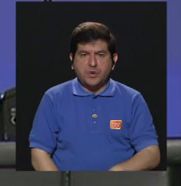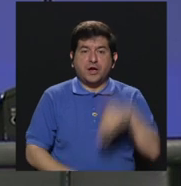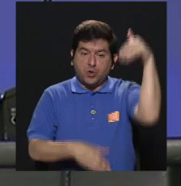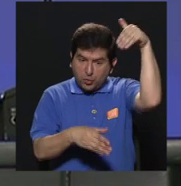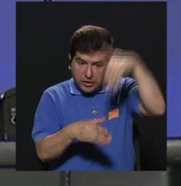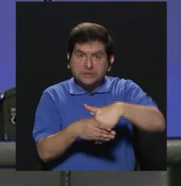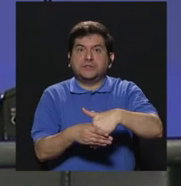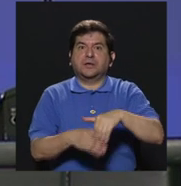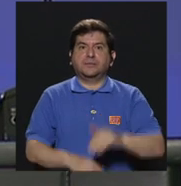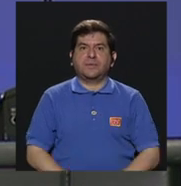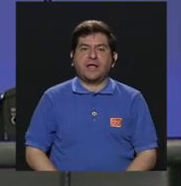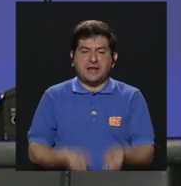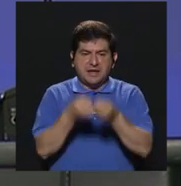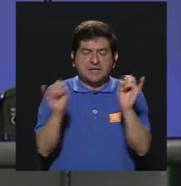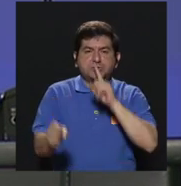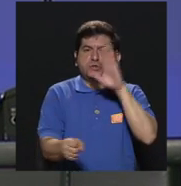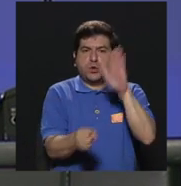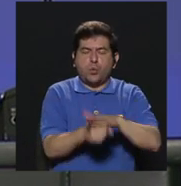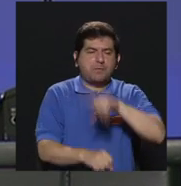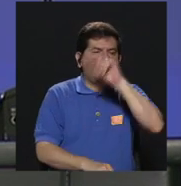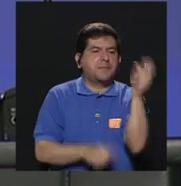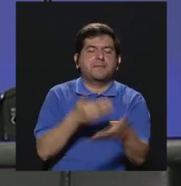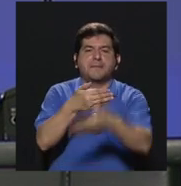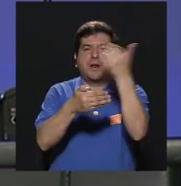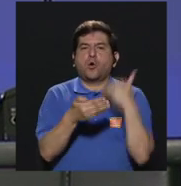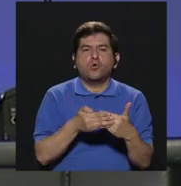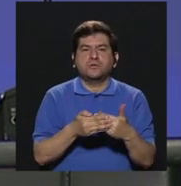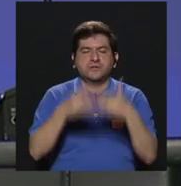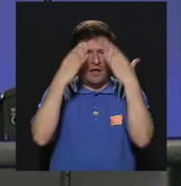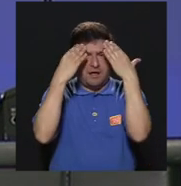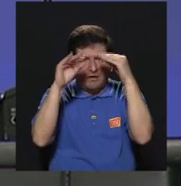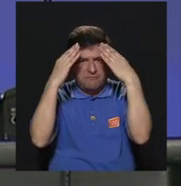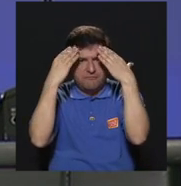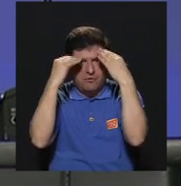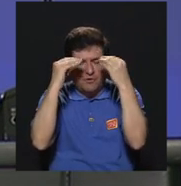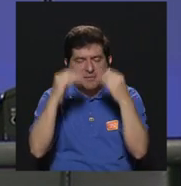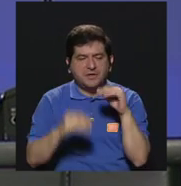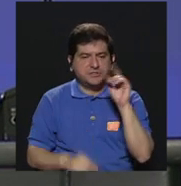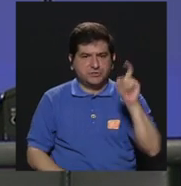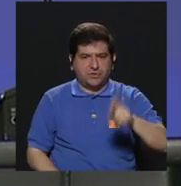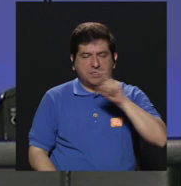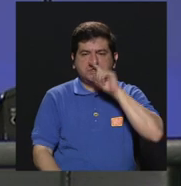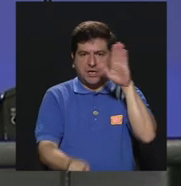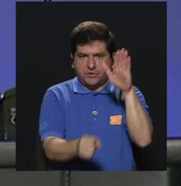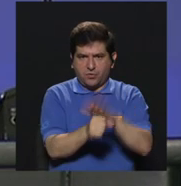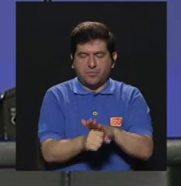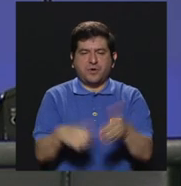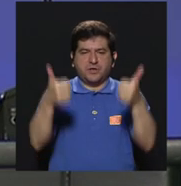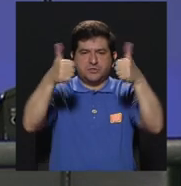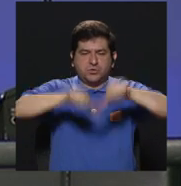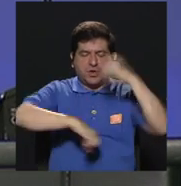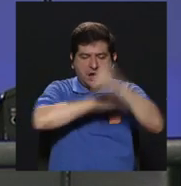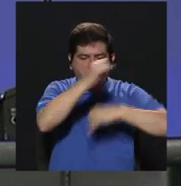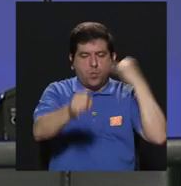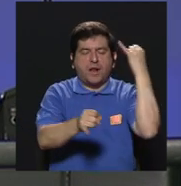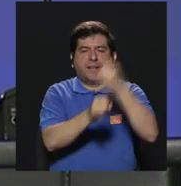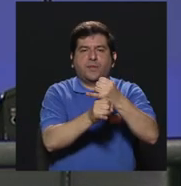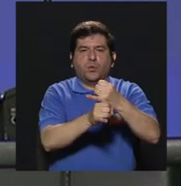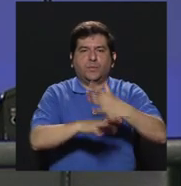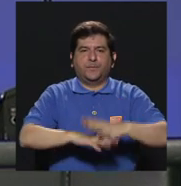interviene sin cumplir la consulta previa e informada a la que se ha comprometido en tratados